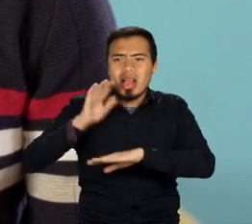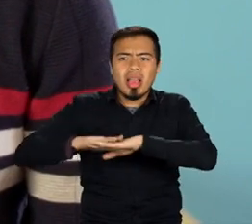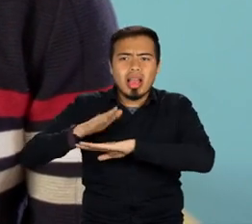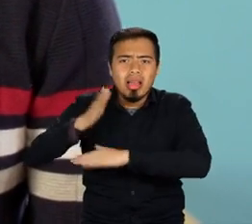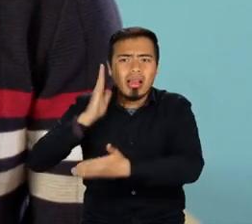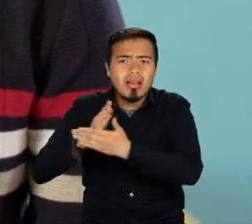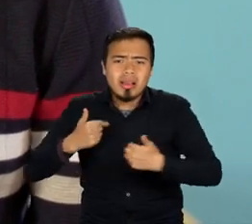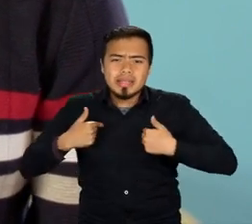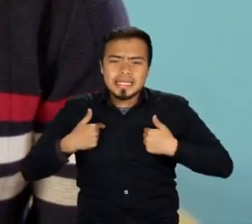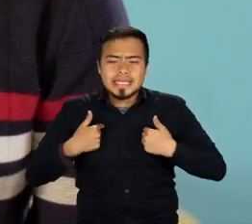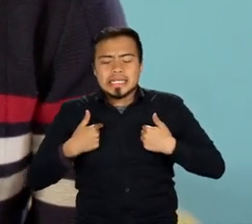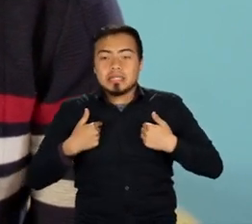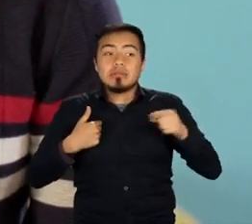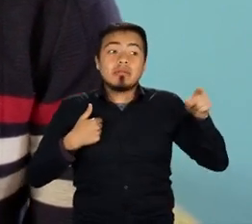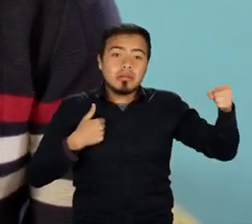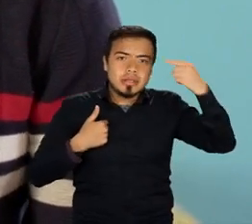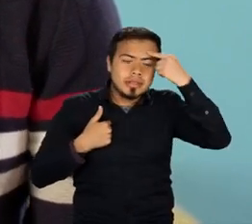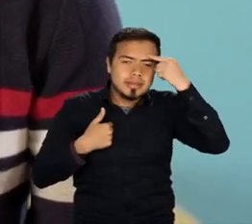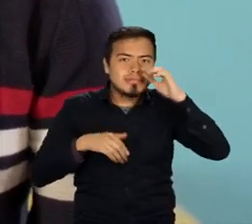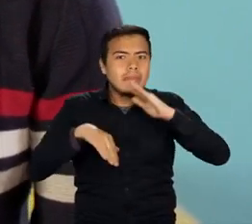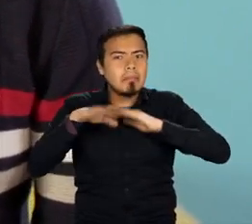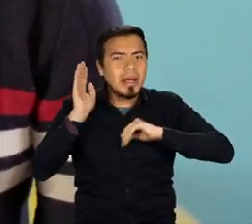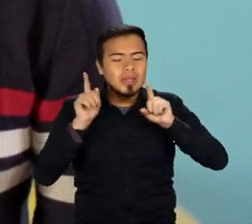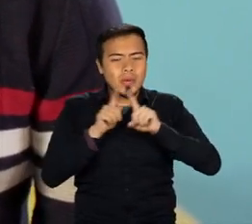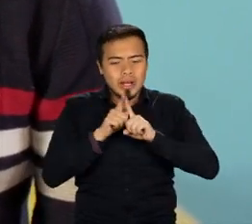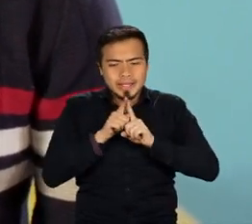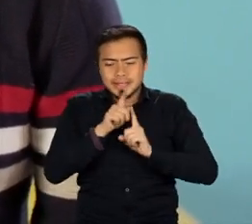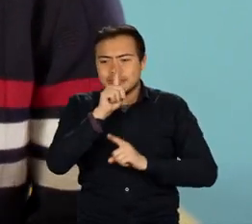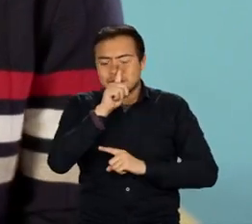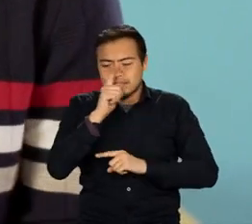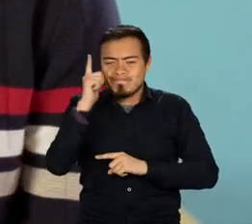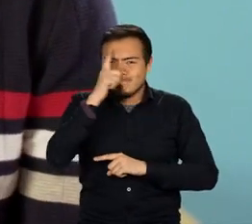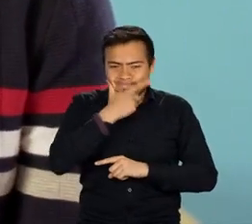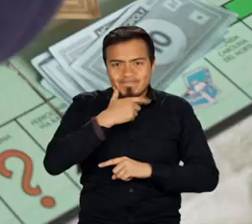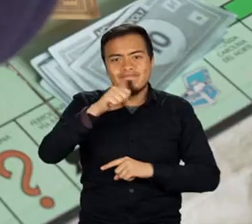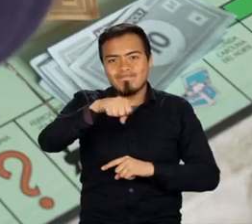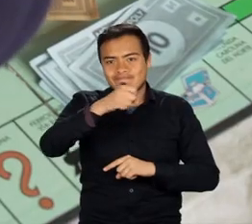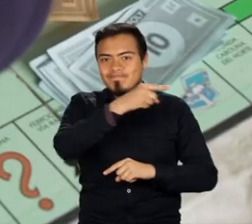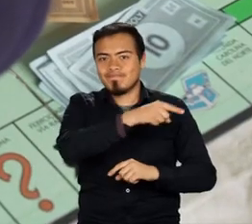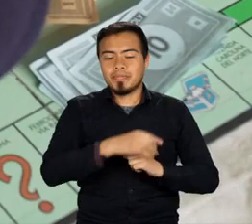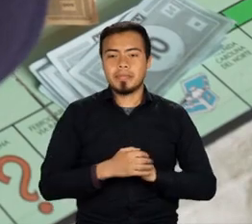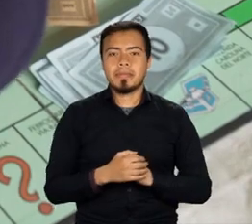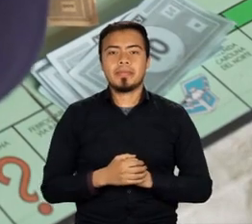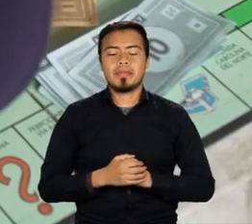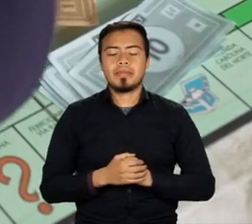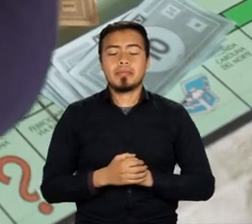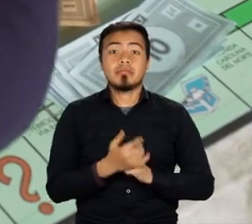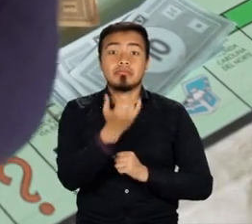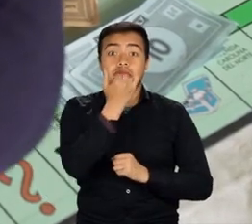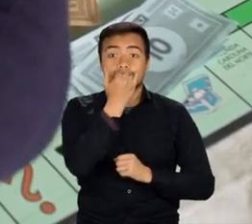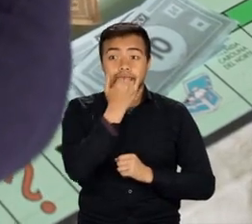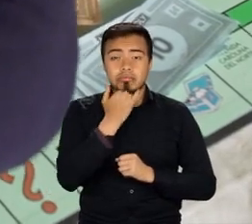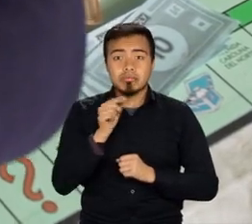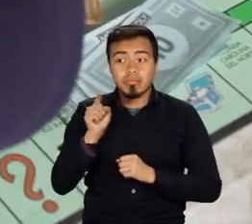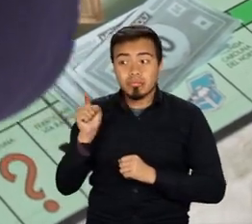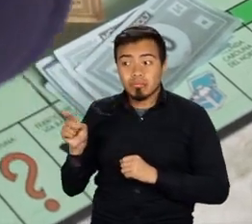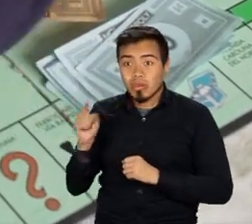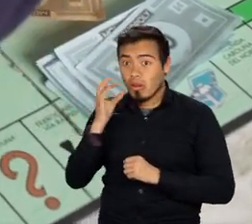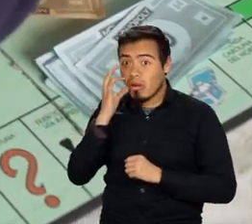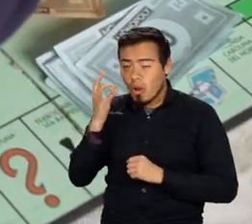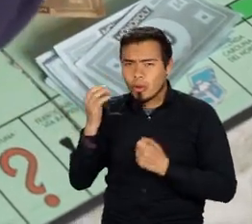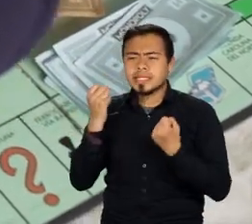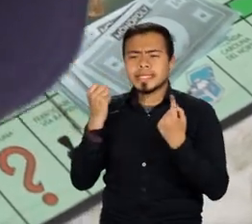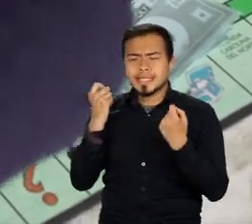a mí, entonces yo creo que ellos lo tomaron de una manera más triste. A pesar de las cosas que él empezaba a